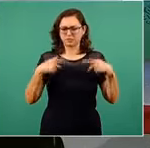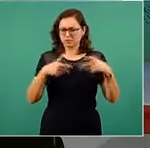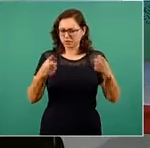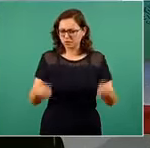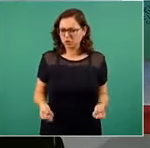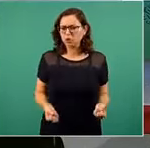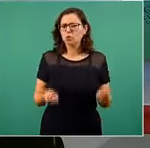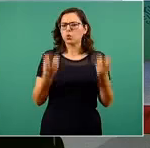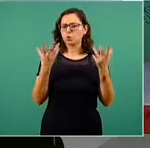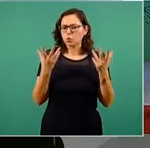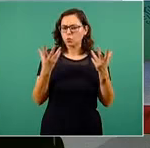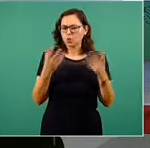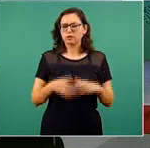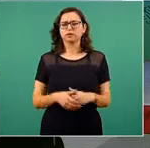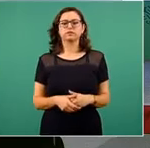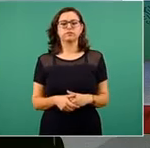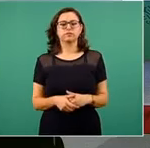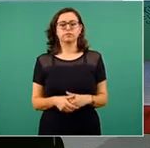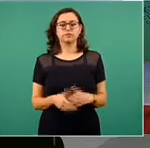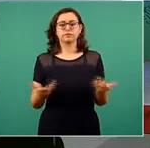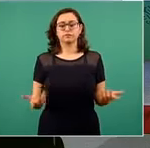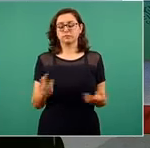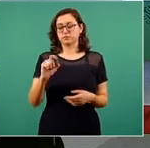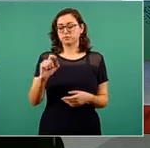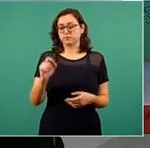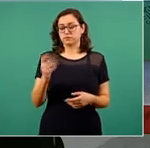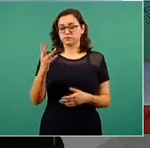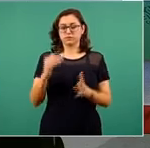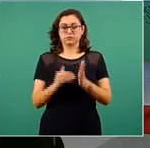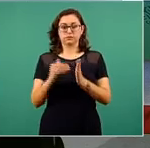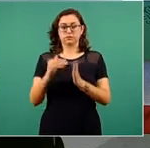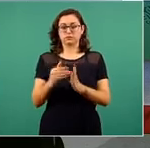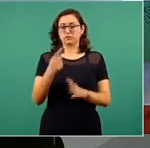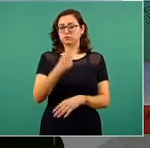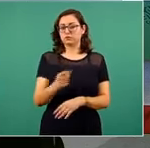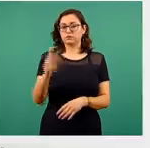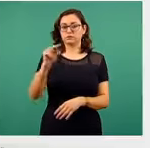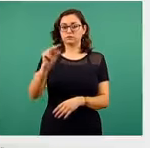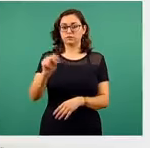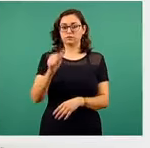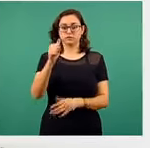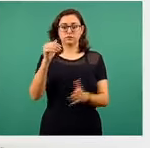ya rebasa los 24 millones.